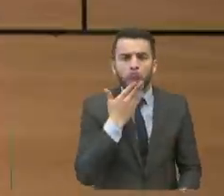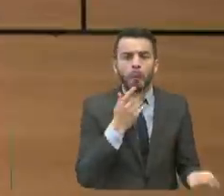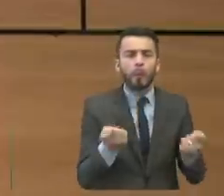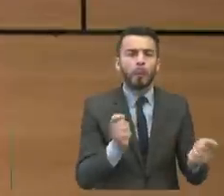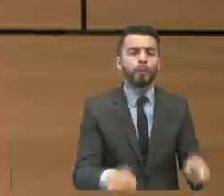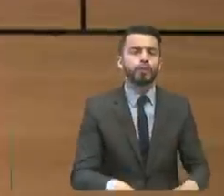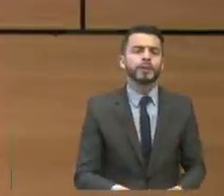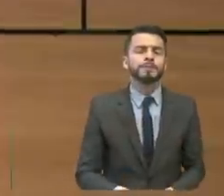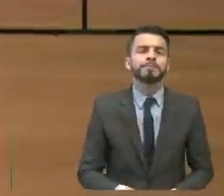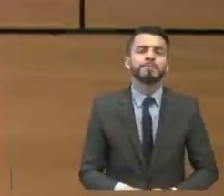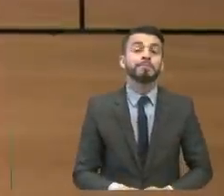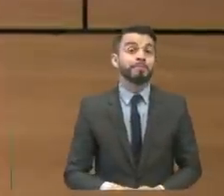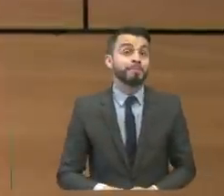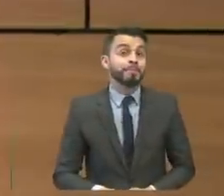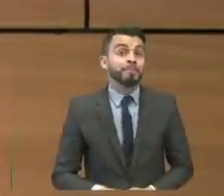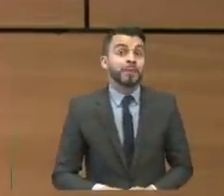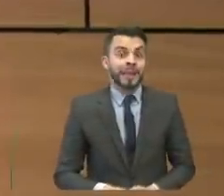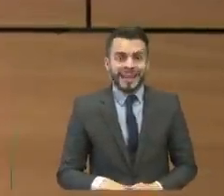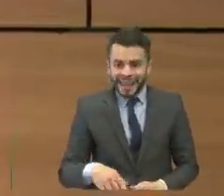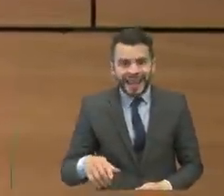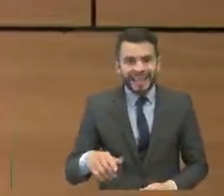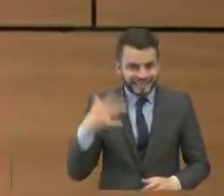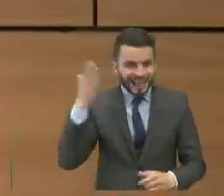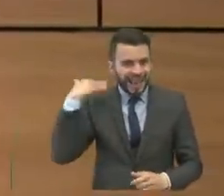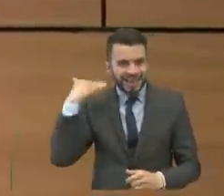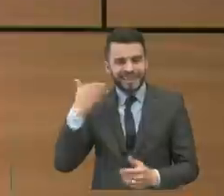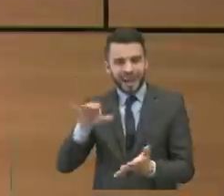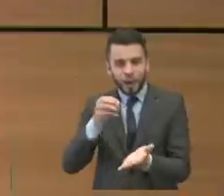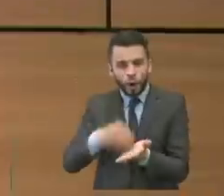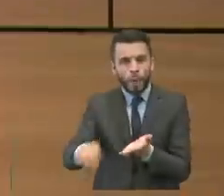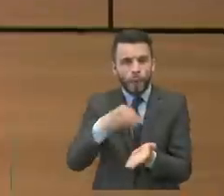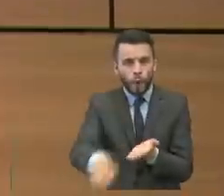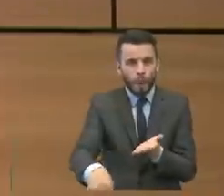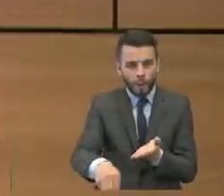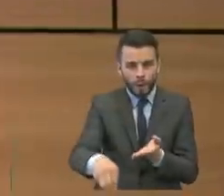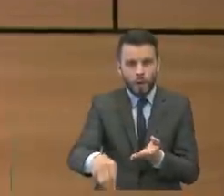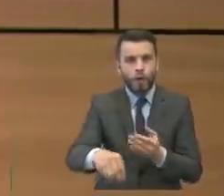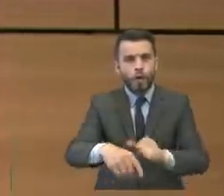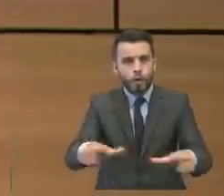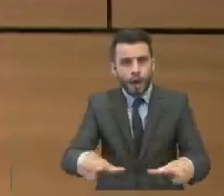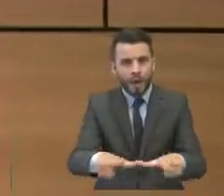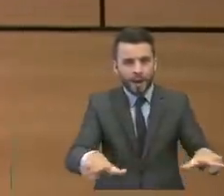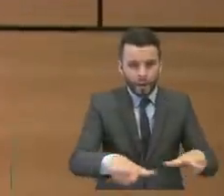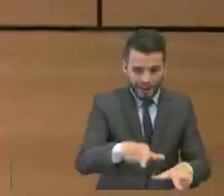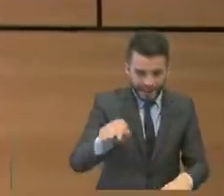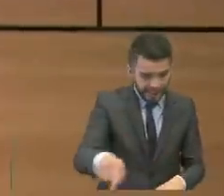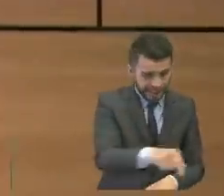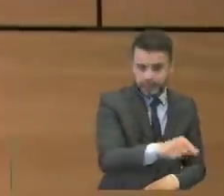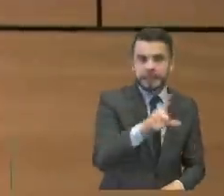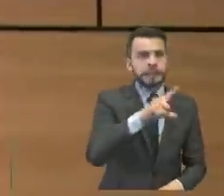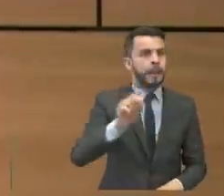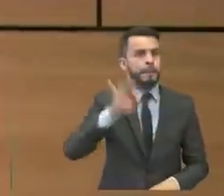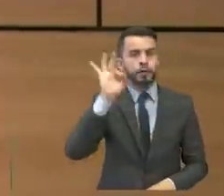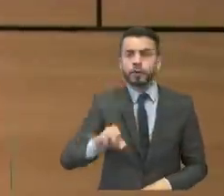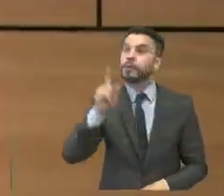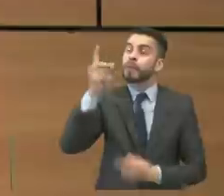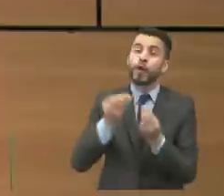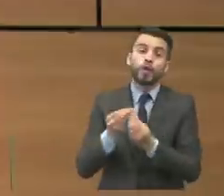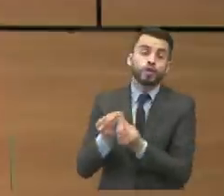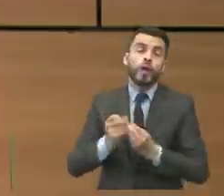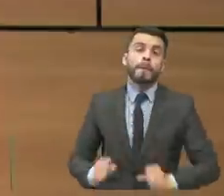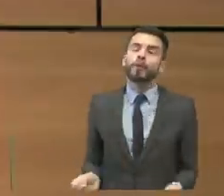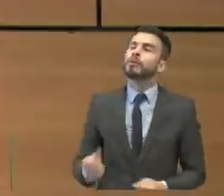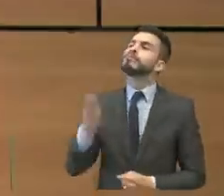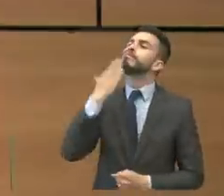Entonces, aprovecha el 100% de los predios que tenemos. O sea, es un compromiso que nosotros hicimos con la ciudad, con el consejo. Aquí no vamos a desperdiciar